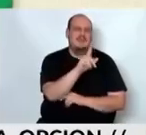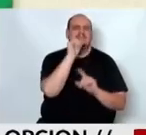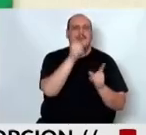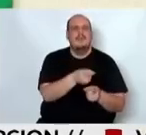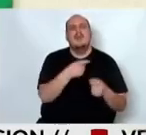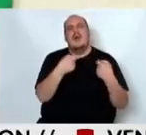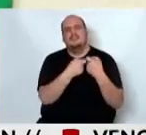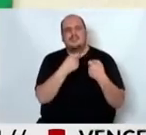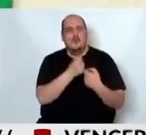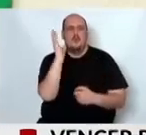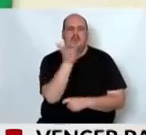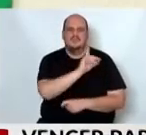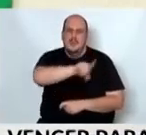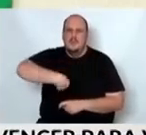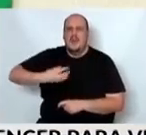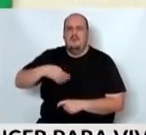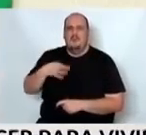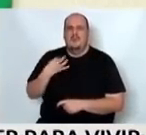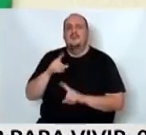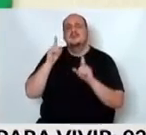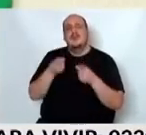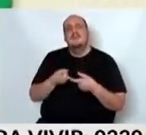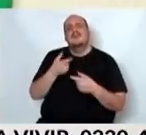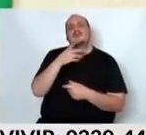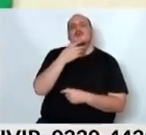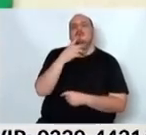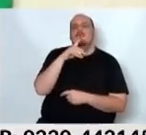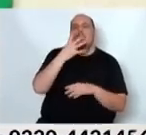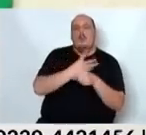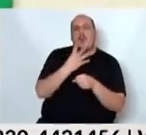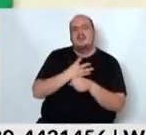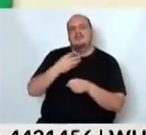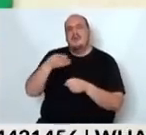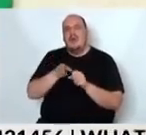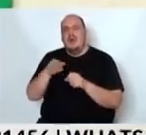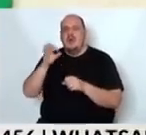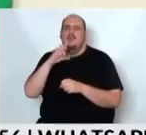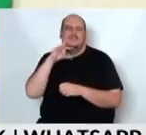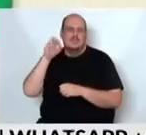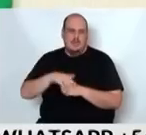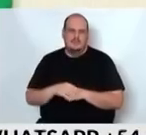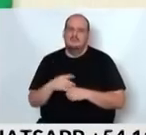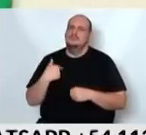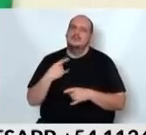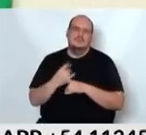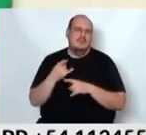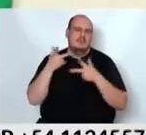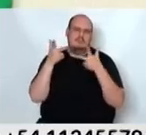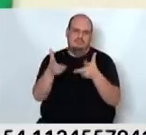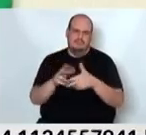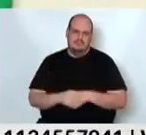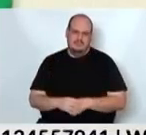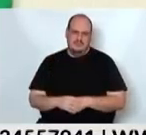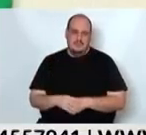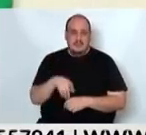a Cuarta Opción, gente que de verdad, yo lo digo siempre, pero está bueno repetirlo. Vos crees